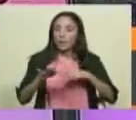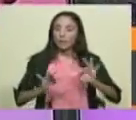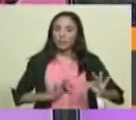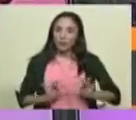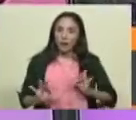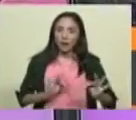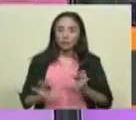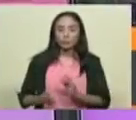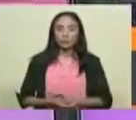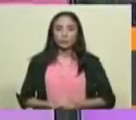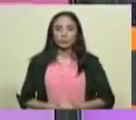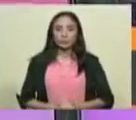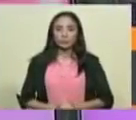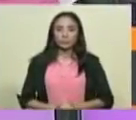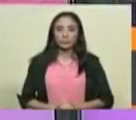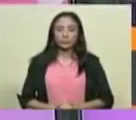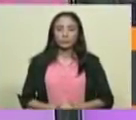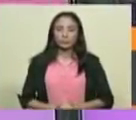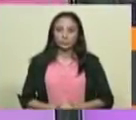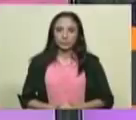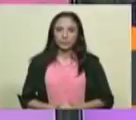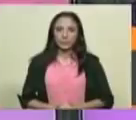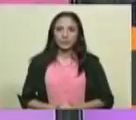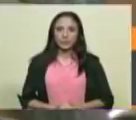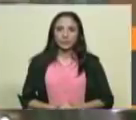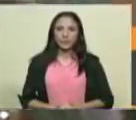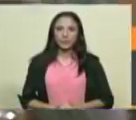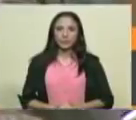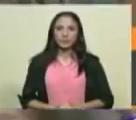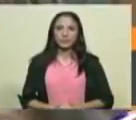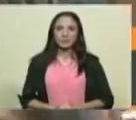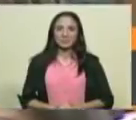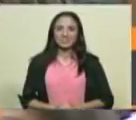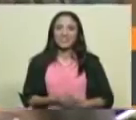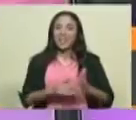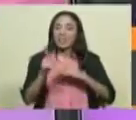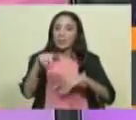la cultura. A través del deporte, Pedro Infante.